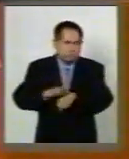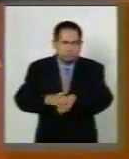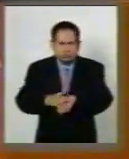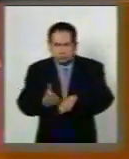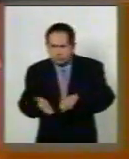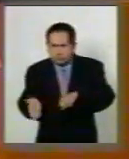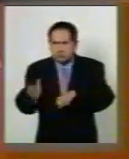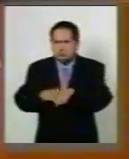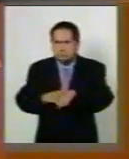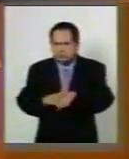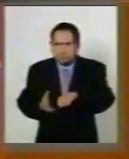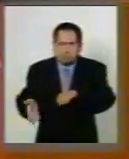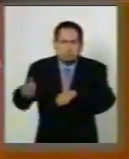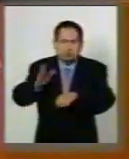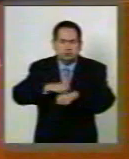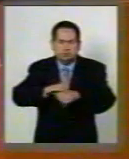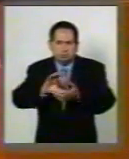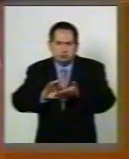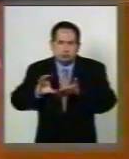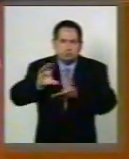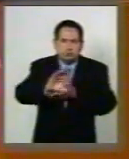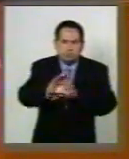recursos a la seguridad pública.